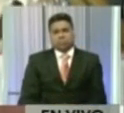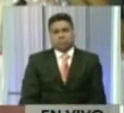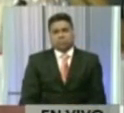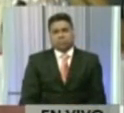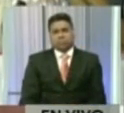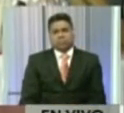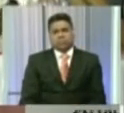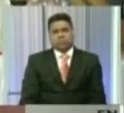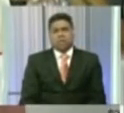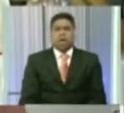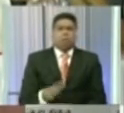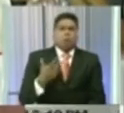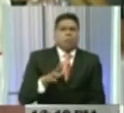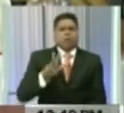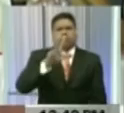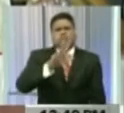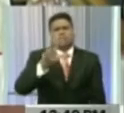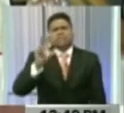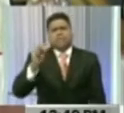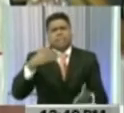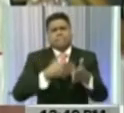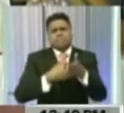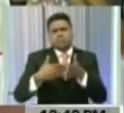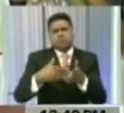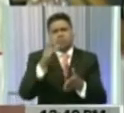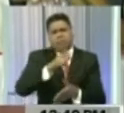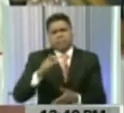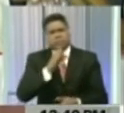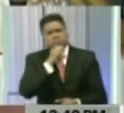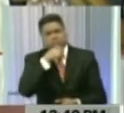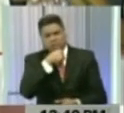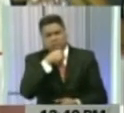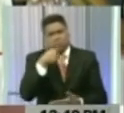Tenemos más de 3 millones de pensionados.